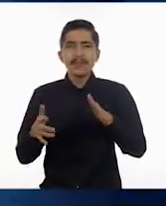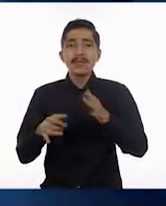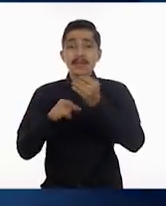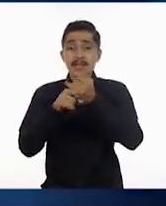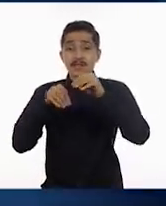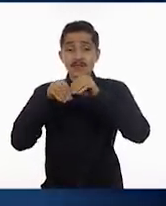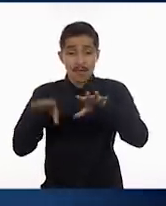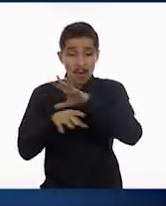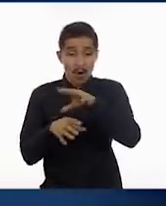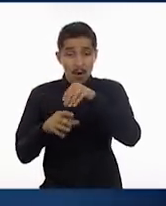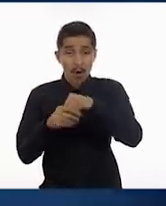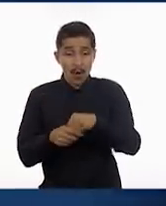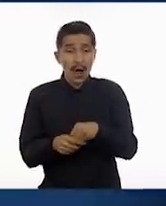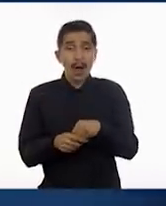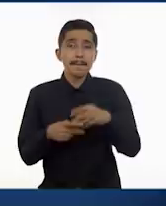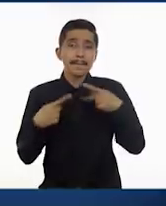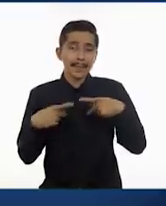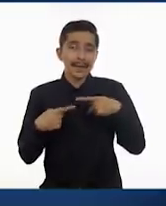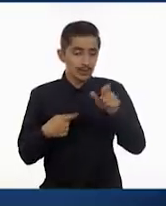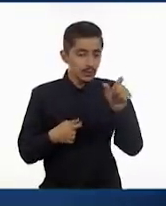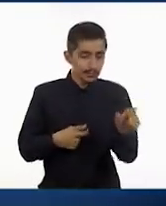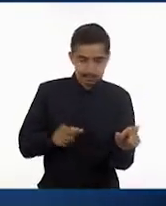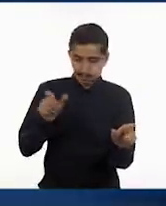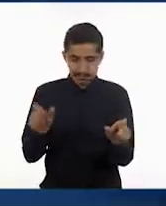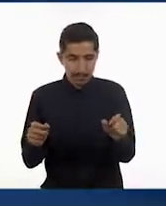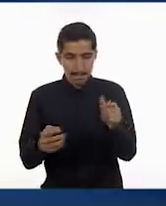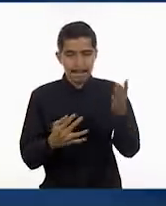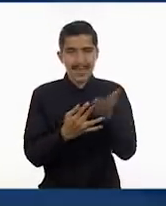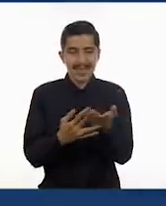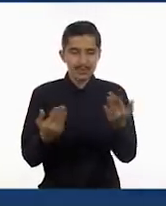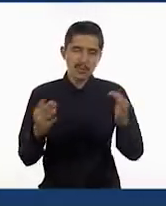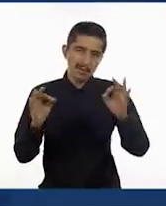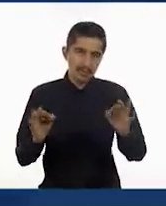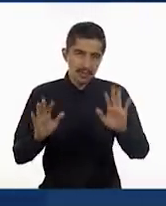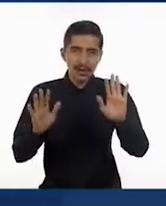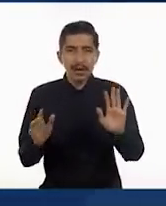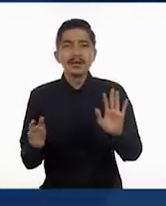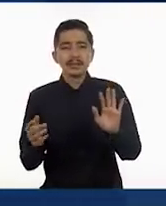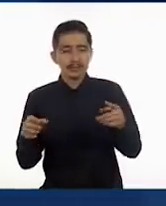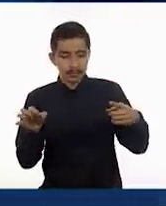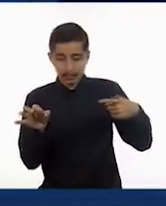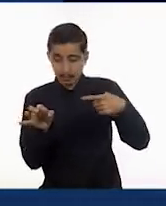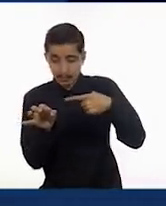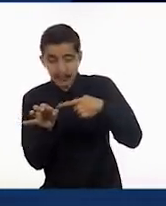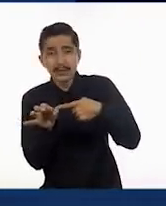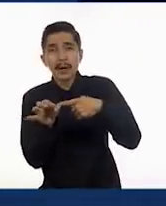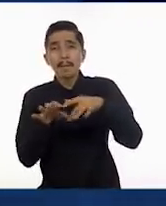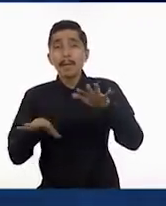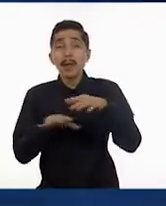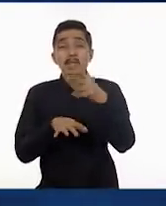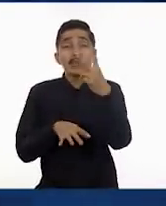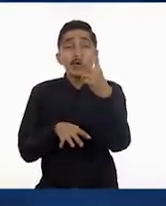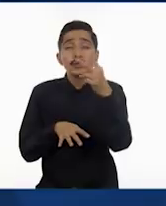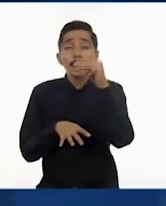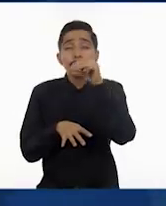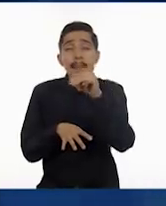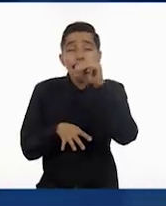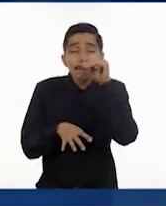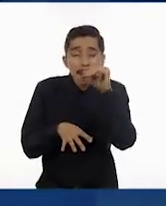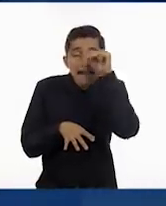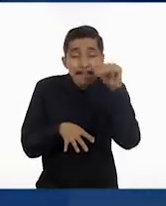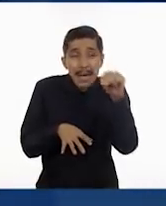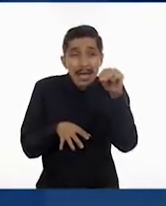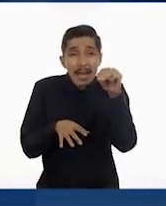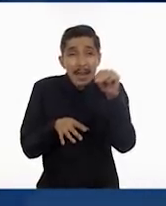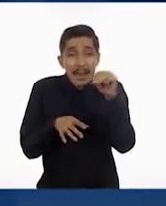información genética de un individuo. El gameto masculino o espermatozoide mide apenas 2 milésimas de milímetro